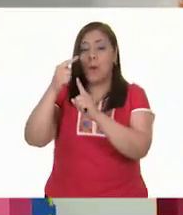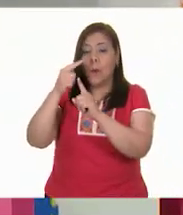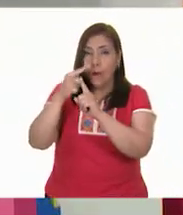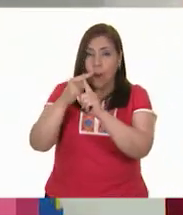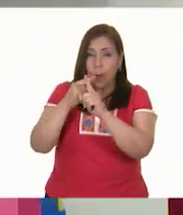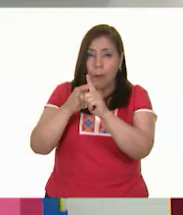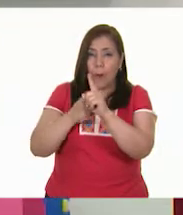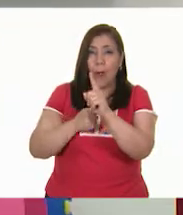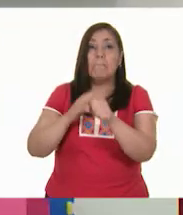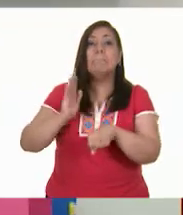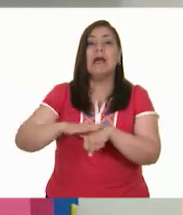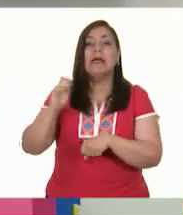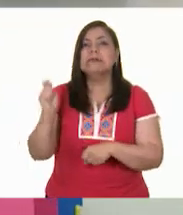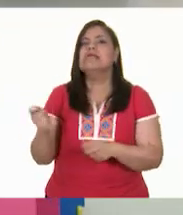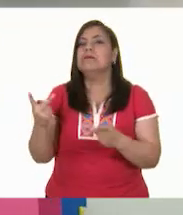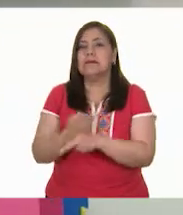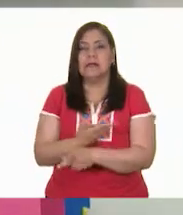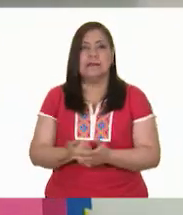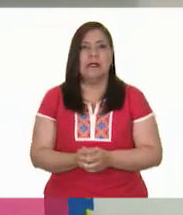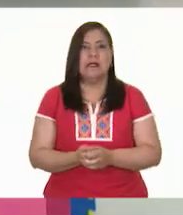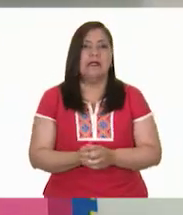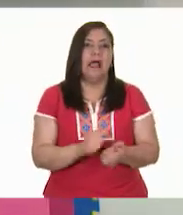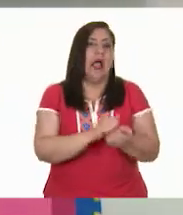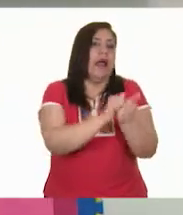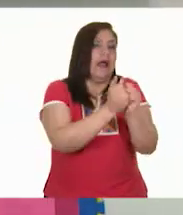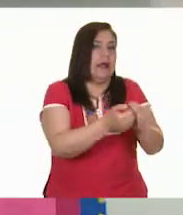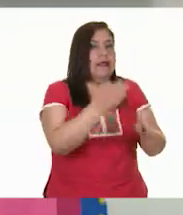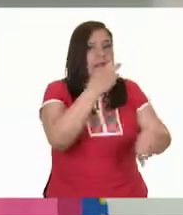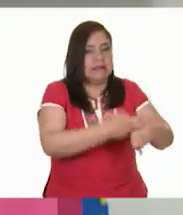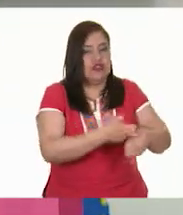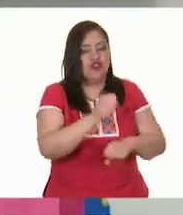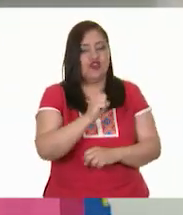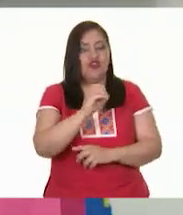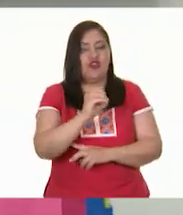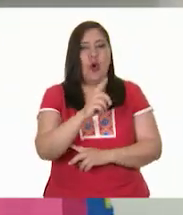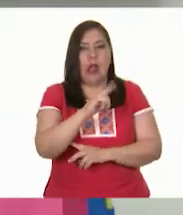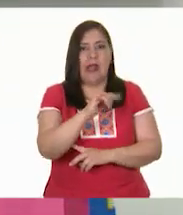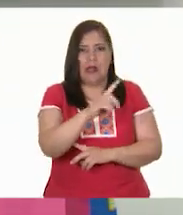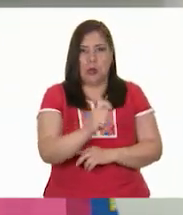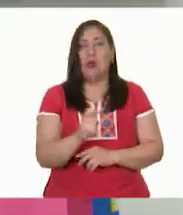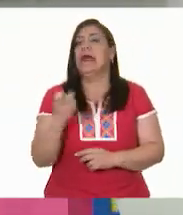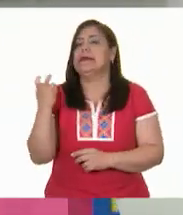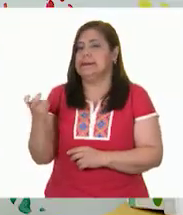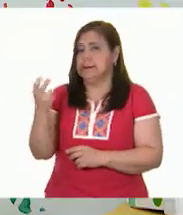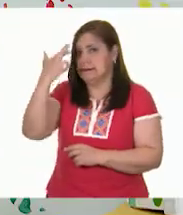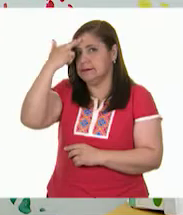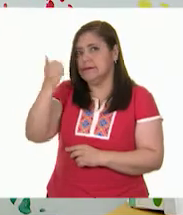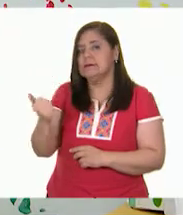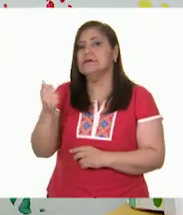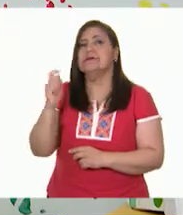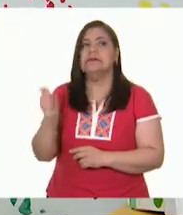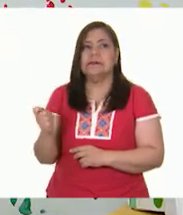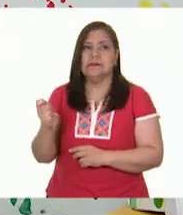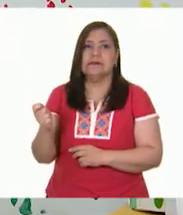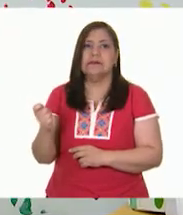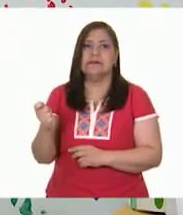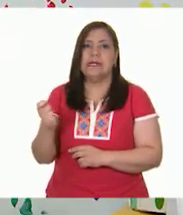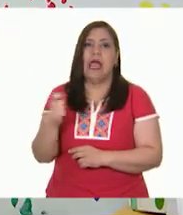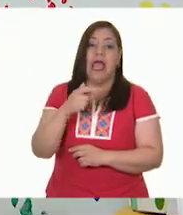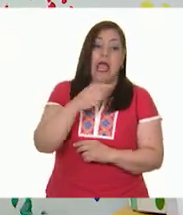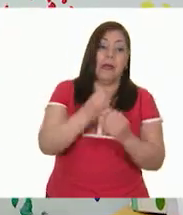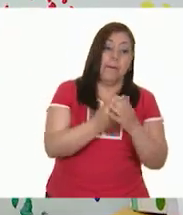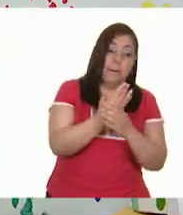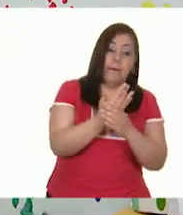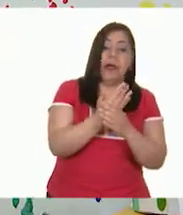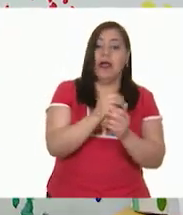su temperatura, ¿qué le pasa? Se solidifica, se vuelve un sólido. Exacto. Entonces podemos decir que de gas pasa a líquido